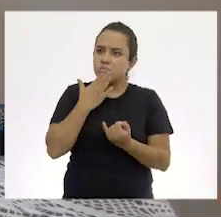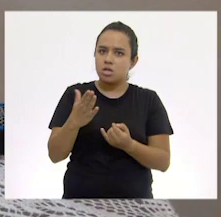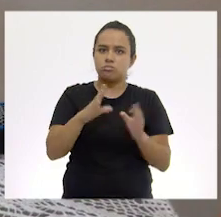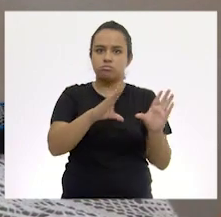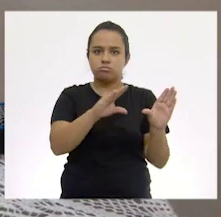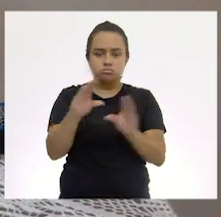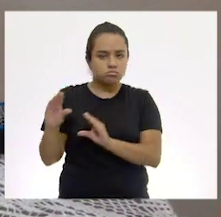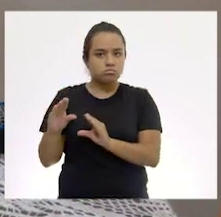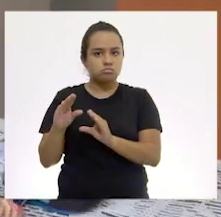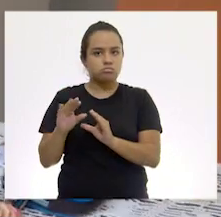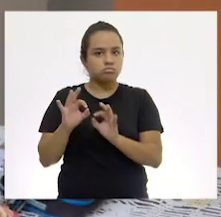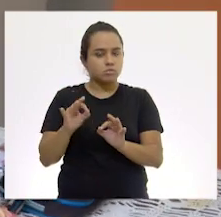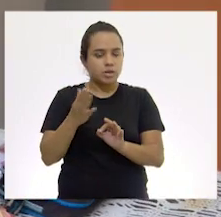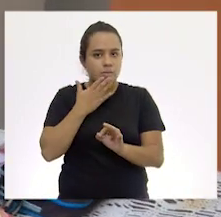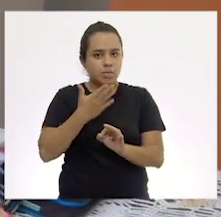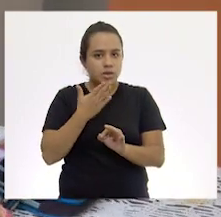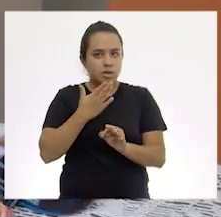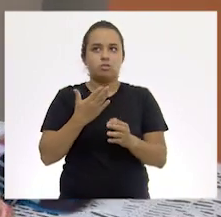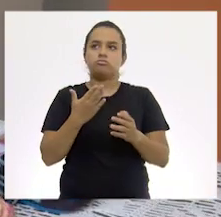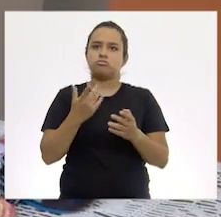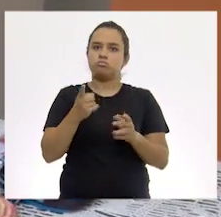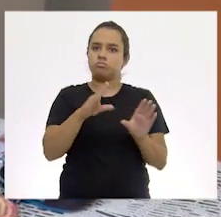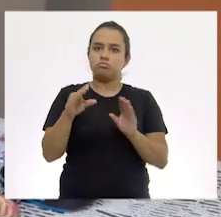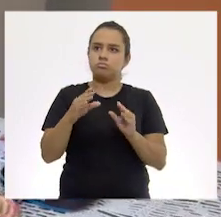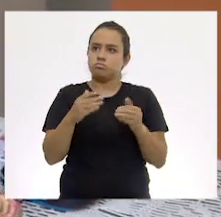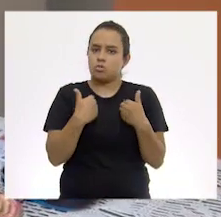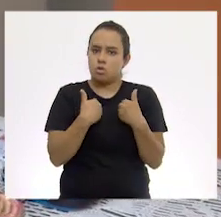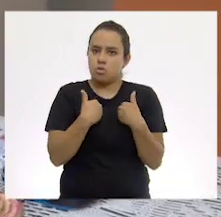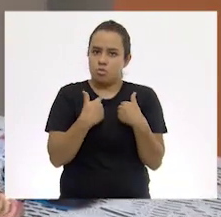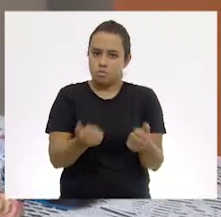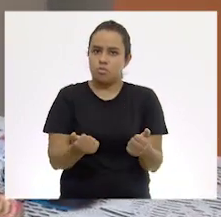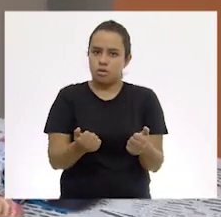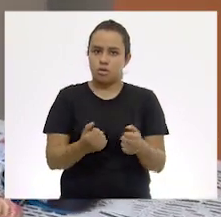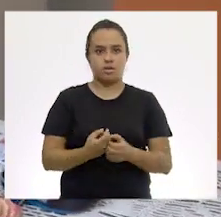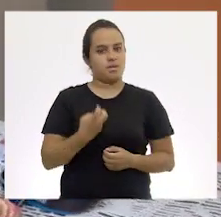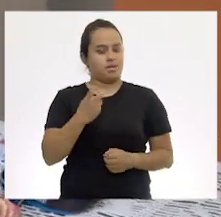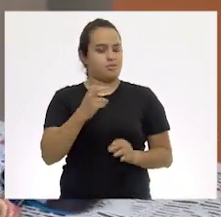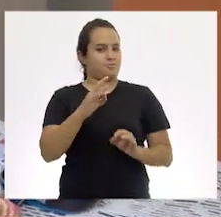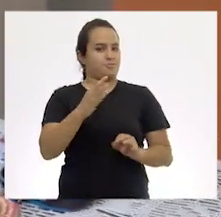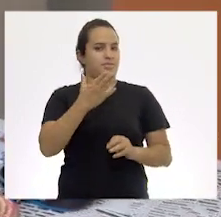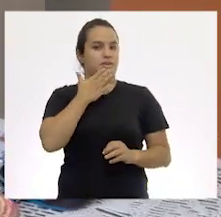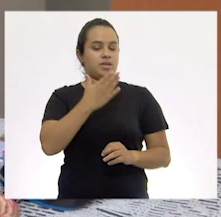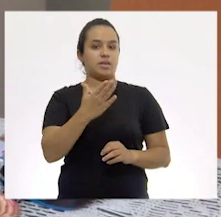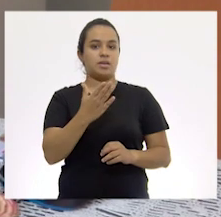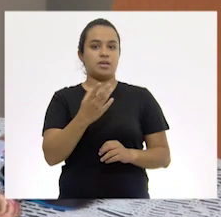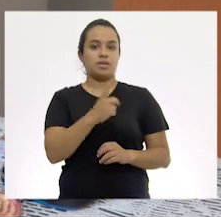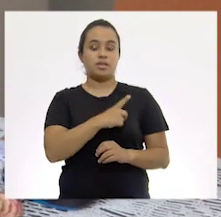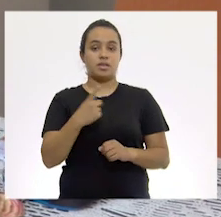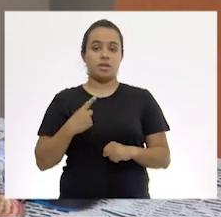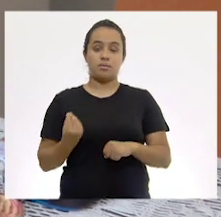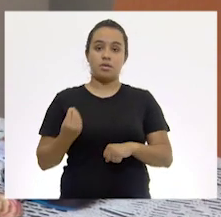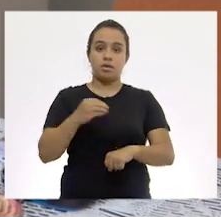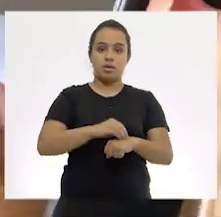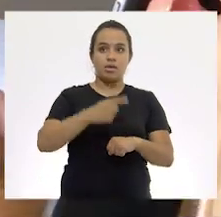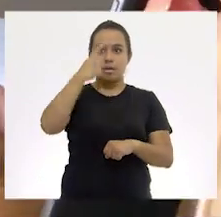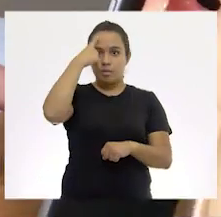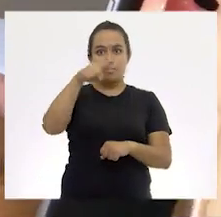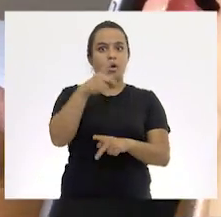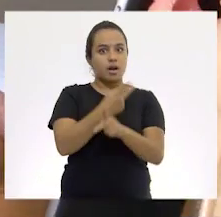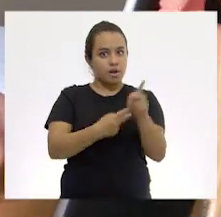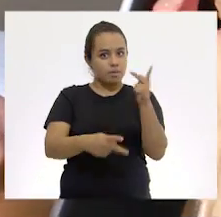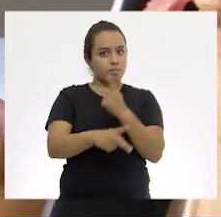son muy, muy comprensibles. Me pareció genial que lo incluyeran incluso para